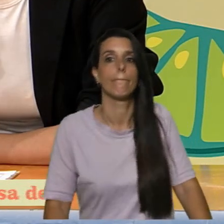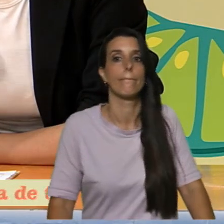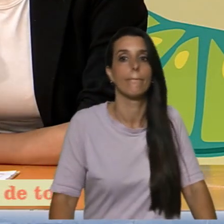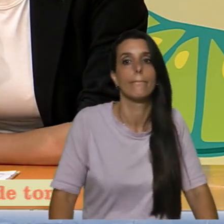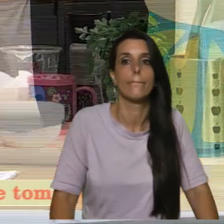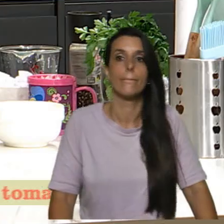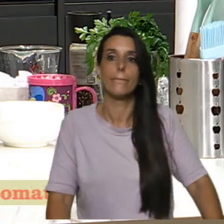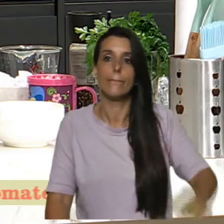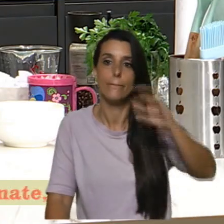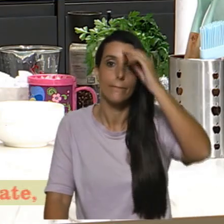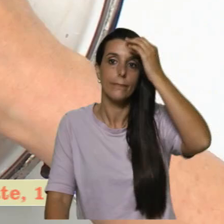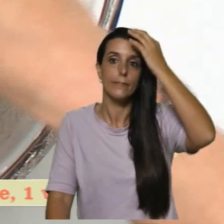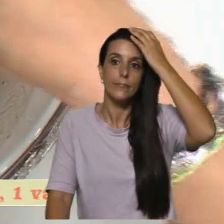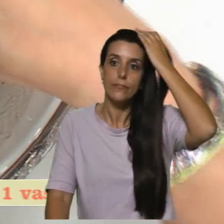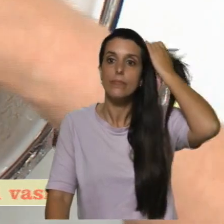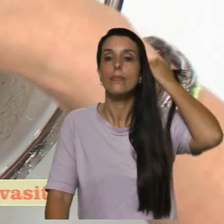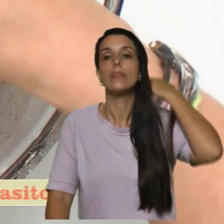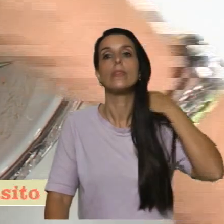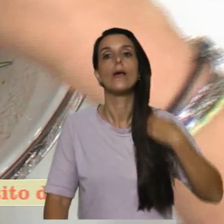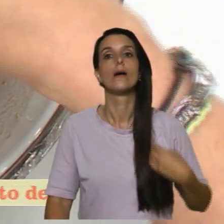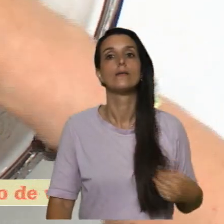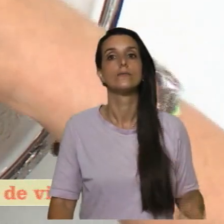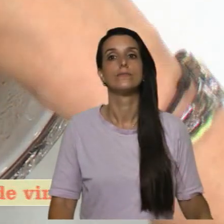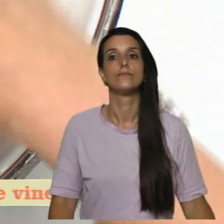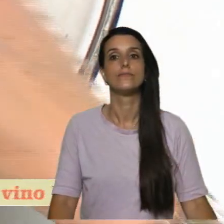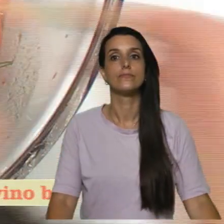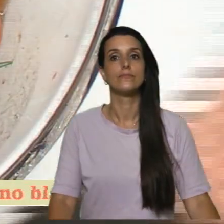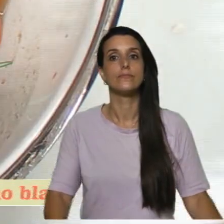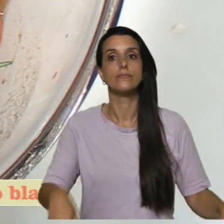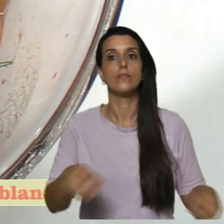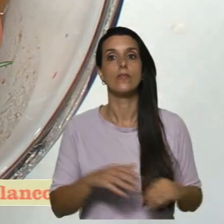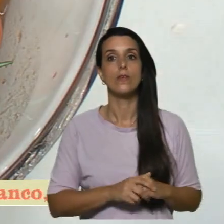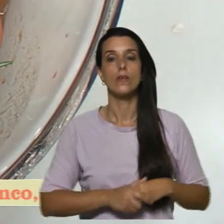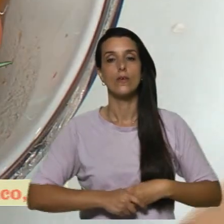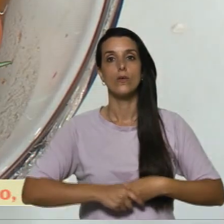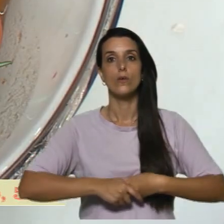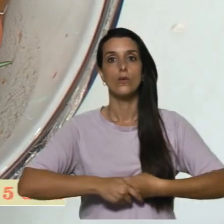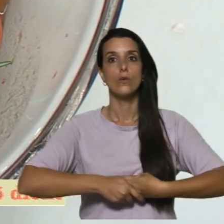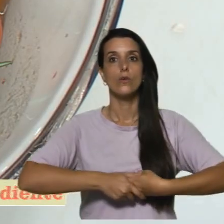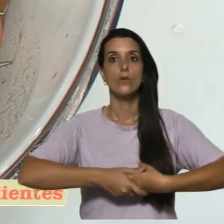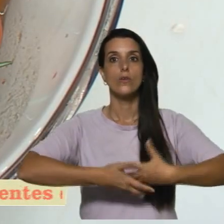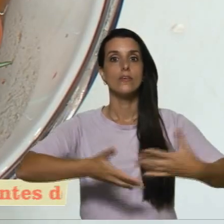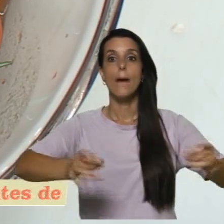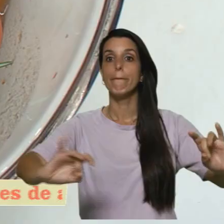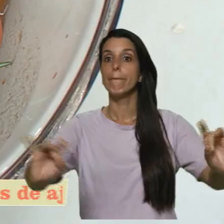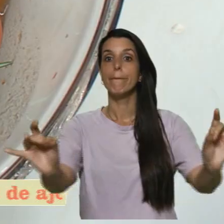Mirá, vamos para adentro así, viste que la sacás a la dirección contraria. Y esto ya lo